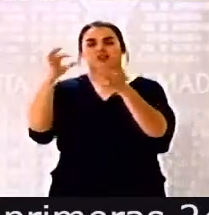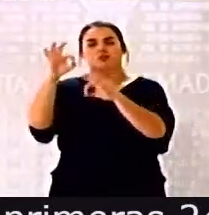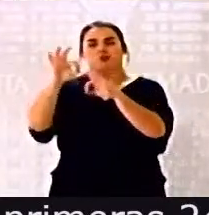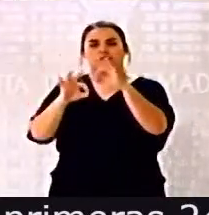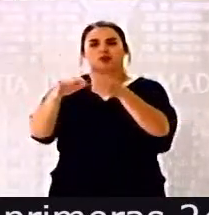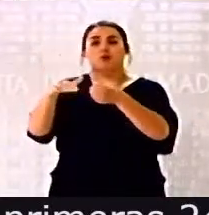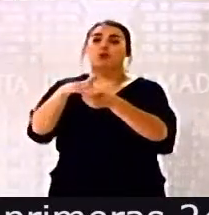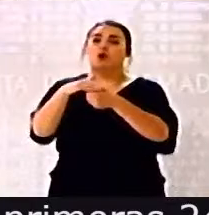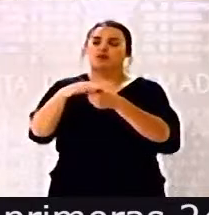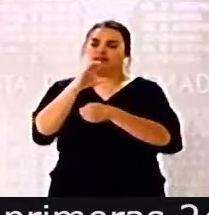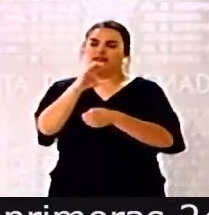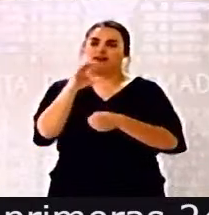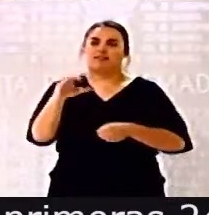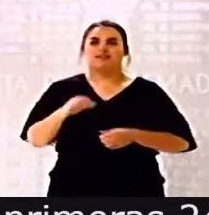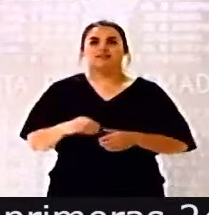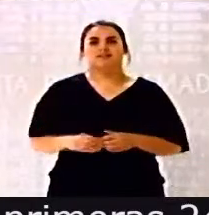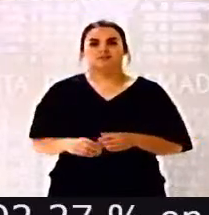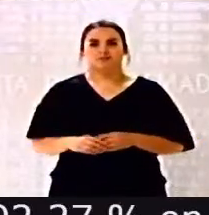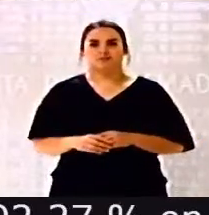92,27% en la provincia de Cáceres.